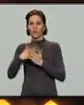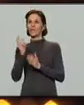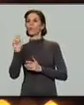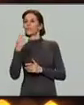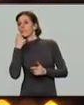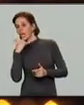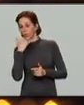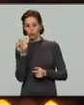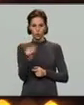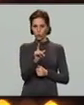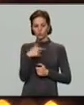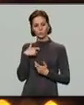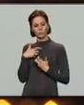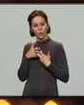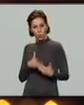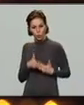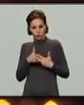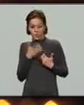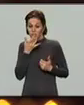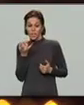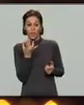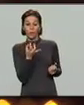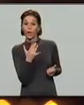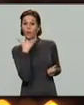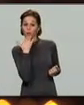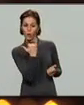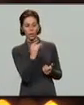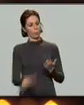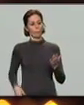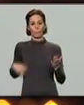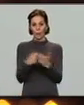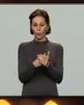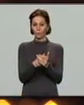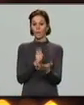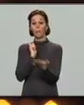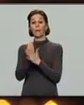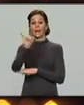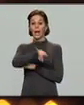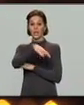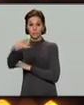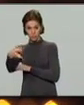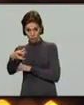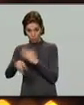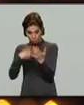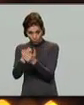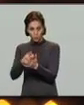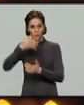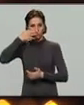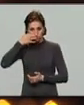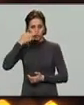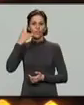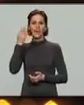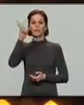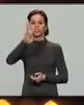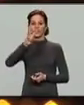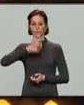una sentencia, sino que vamos a seguir luchando porque se os pague todo lo que aún se os debe. El adelanto de la paga extra